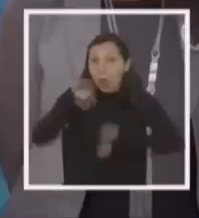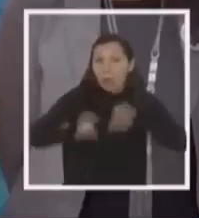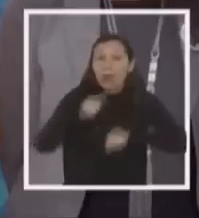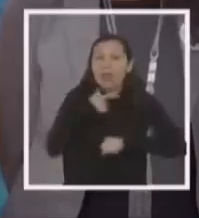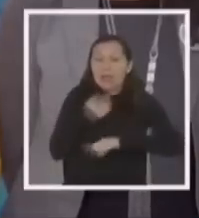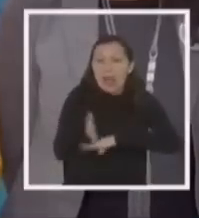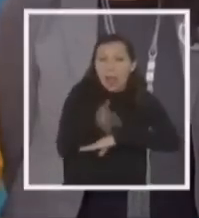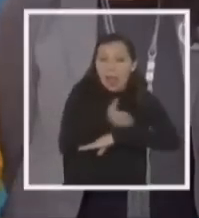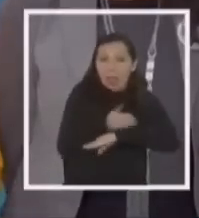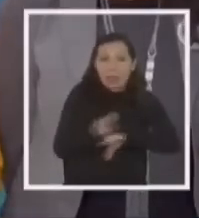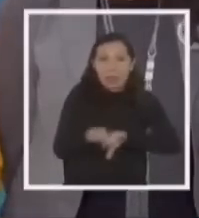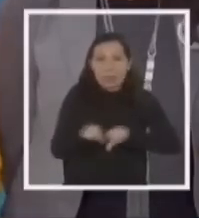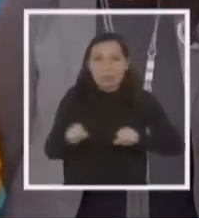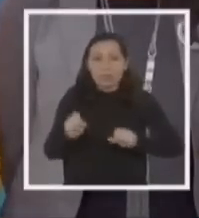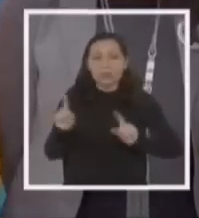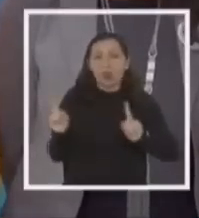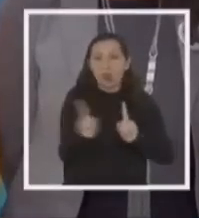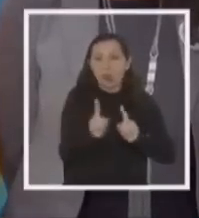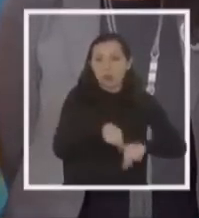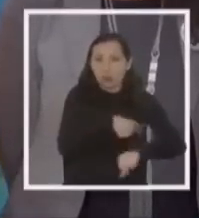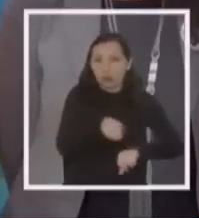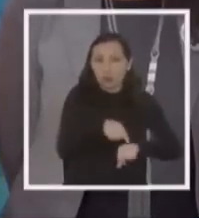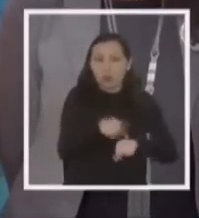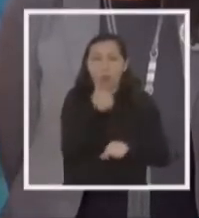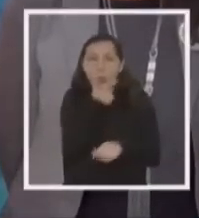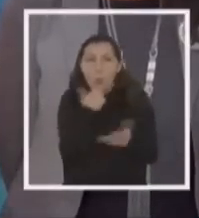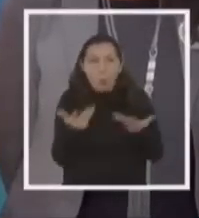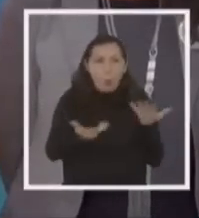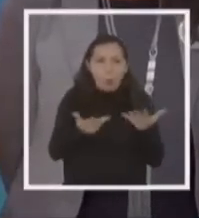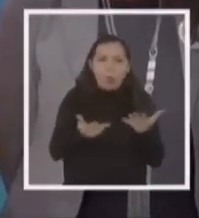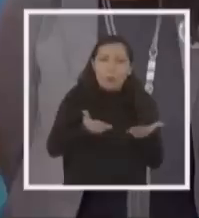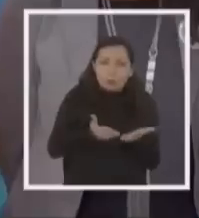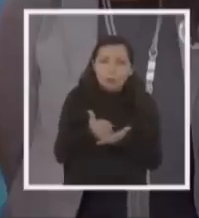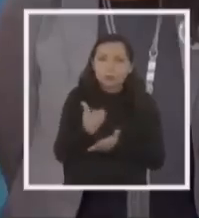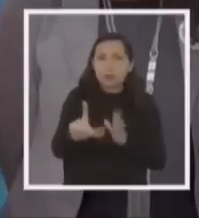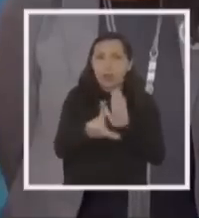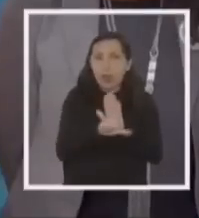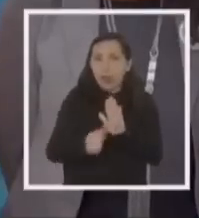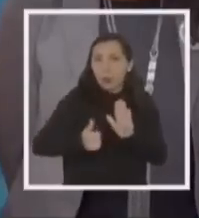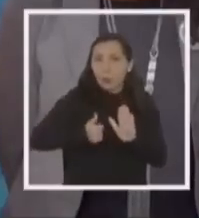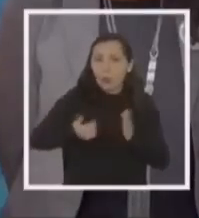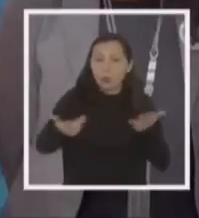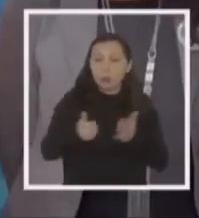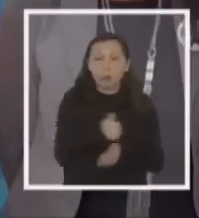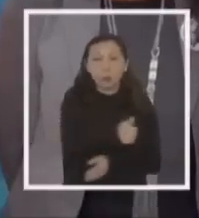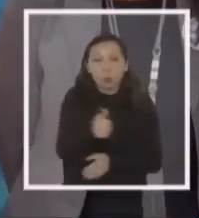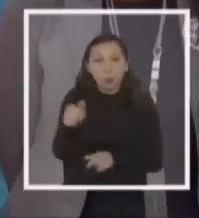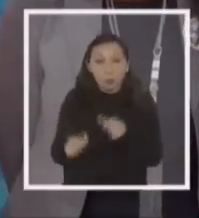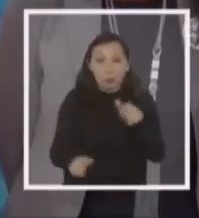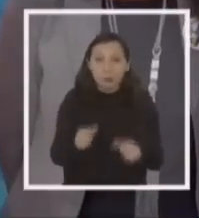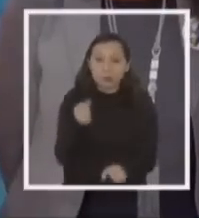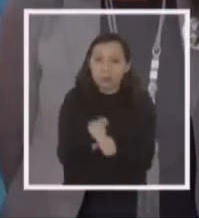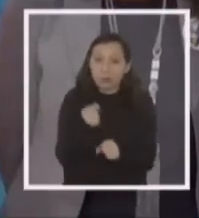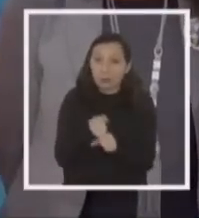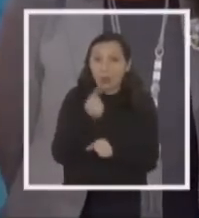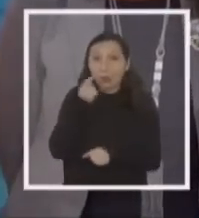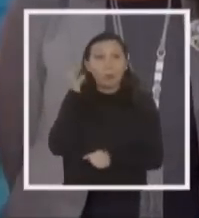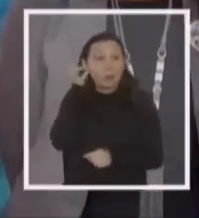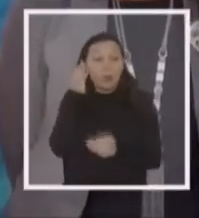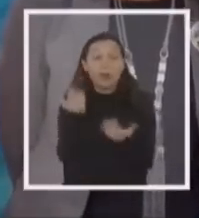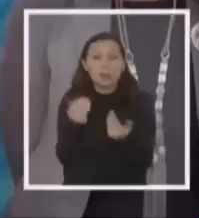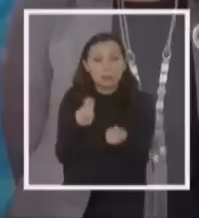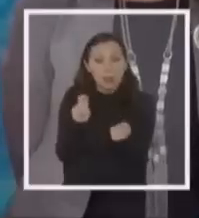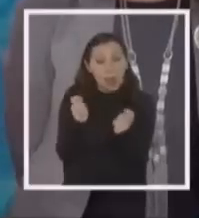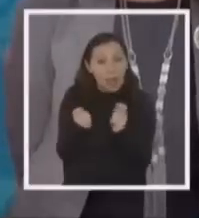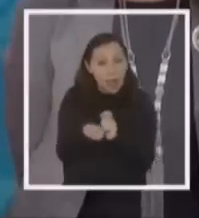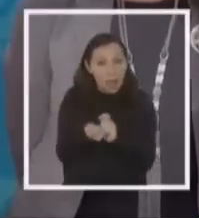la reducción de jornada, aquellos sindicatos que tengan dudas de cómo se implementa la ley, pero así también todos los trabajadores y trabajadoras que van a requerir de una serie